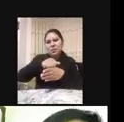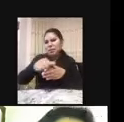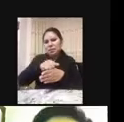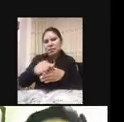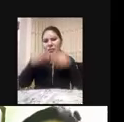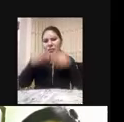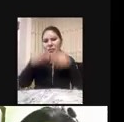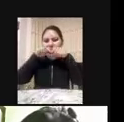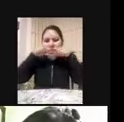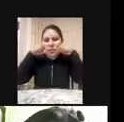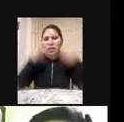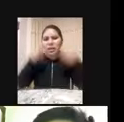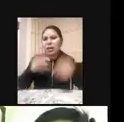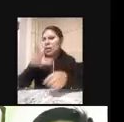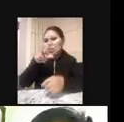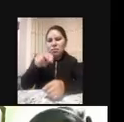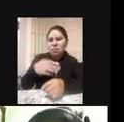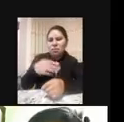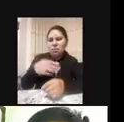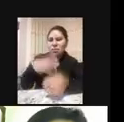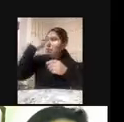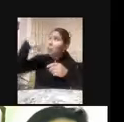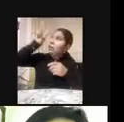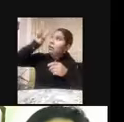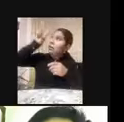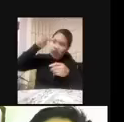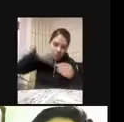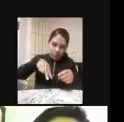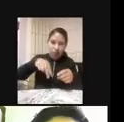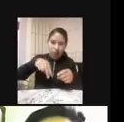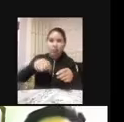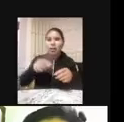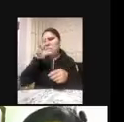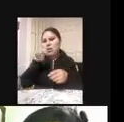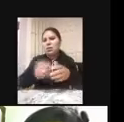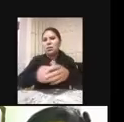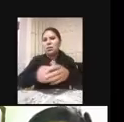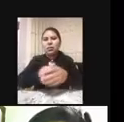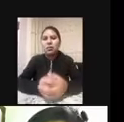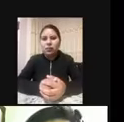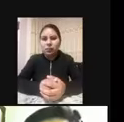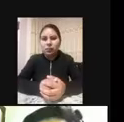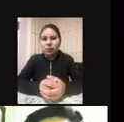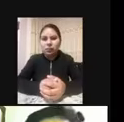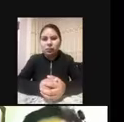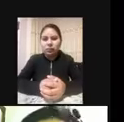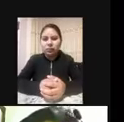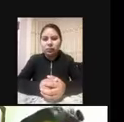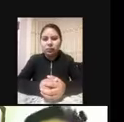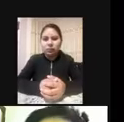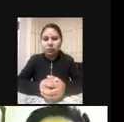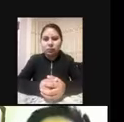lado, al otro lado, arriba, abajo, que cuando nosotros buscamos en internet, eso es lo primero que sale. Eso ya hace rato se ha demostrado que no es